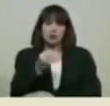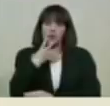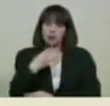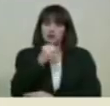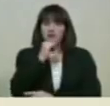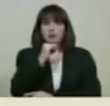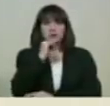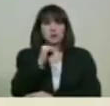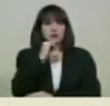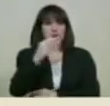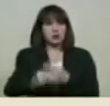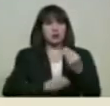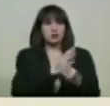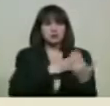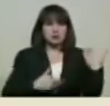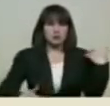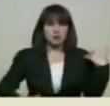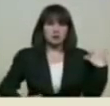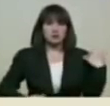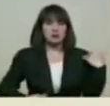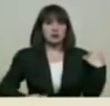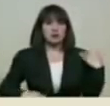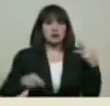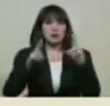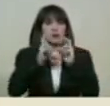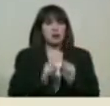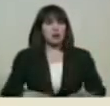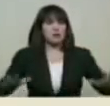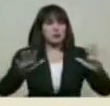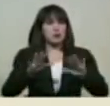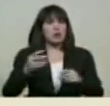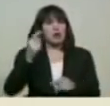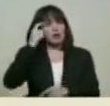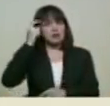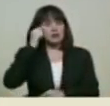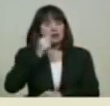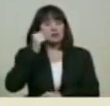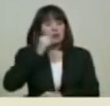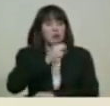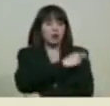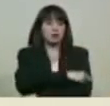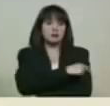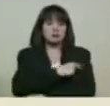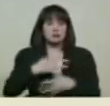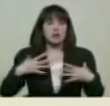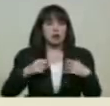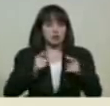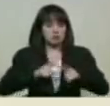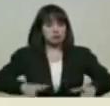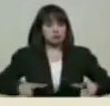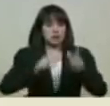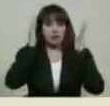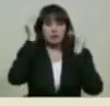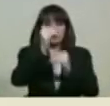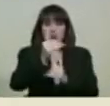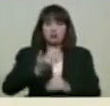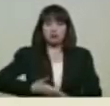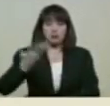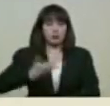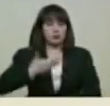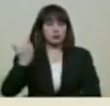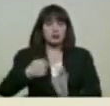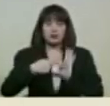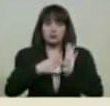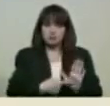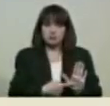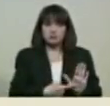anuncios que hizo el presidente de la República el día sábado en el sector salud, un sector que será atendido de forma